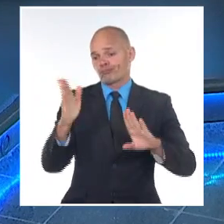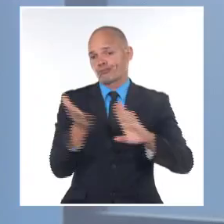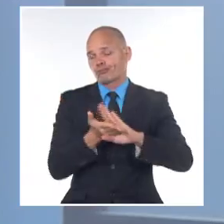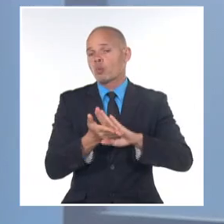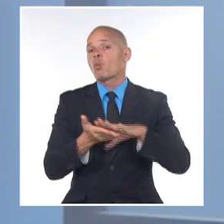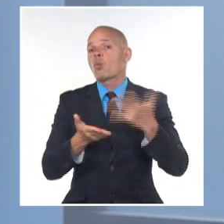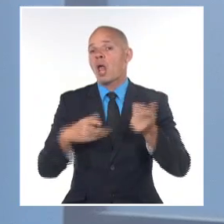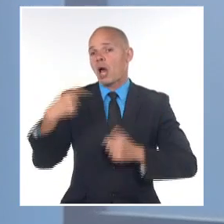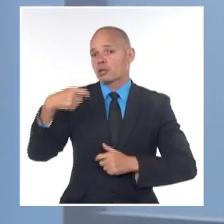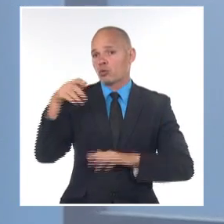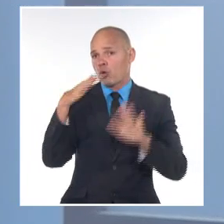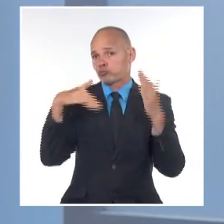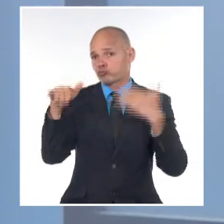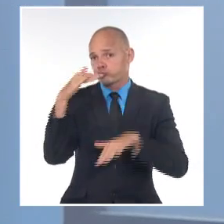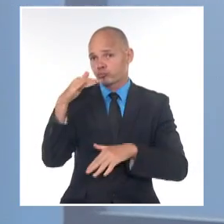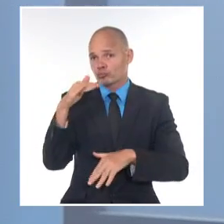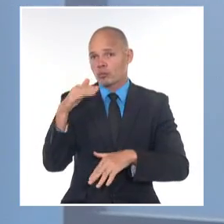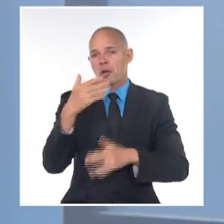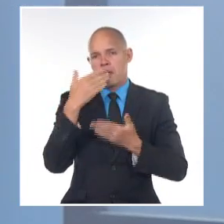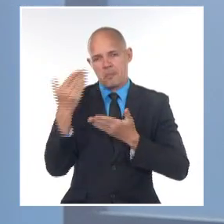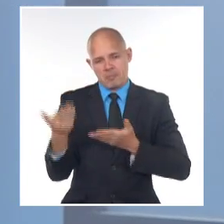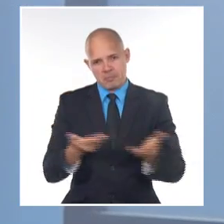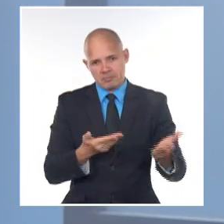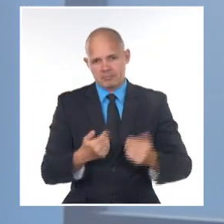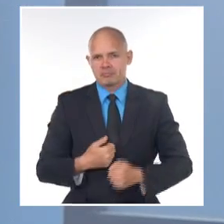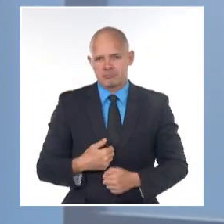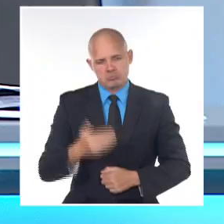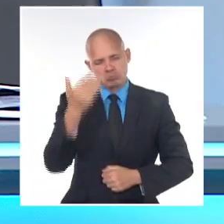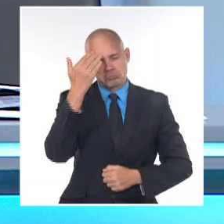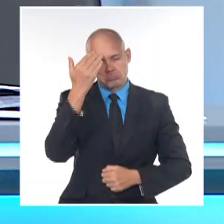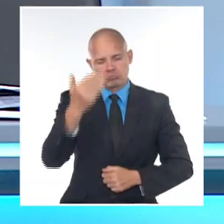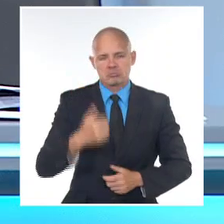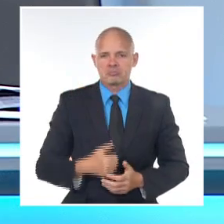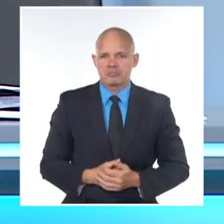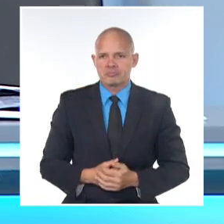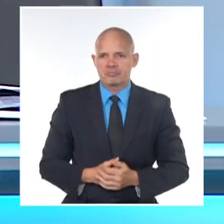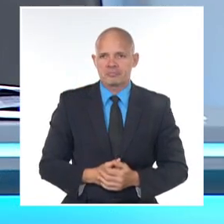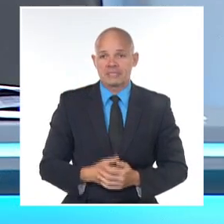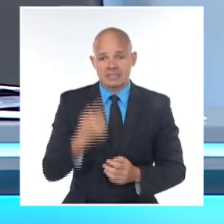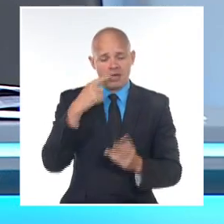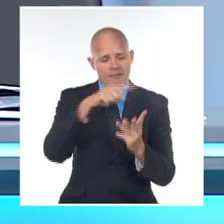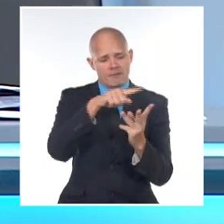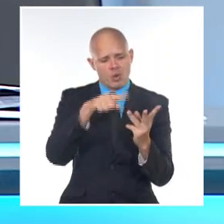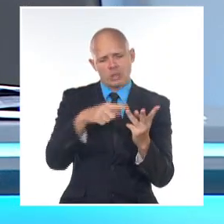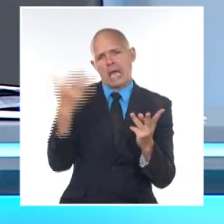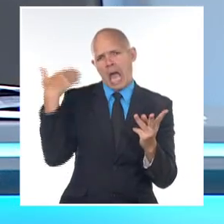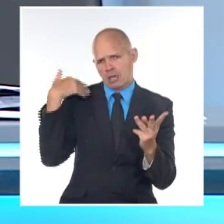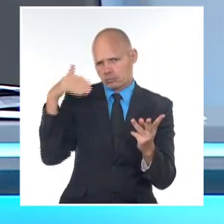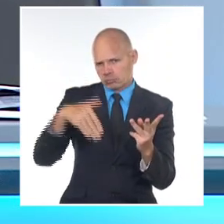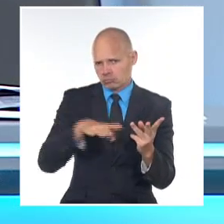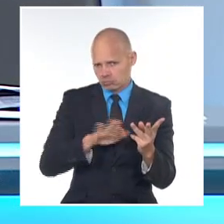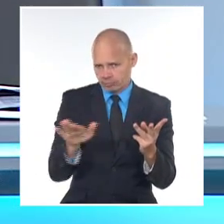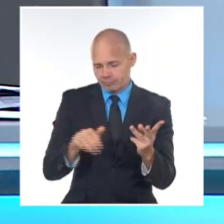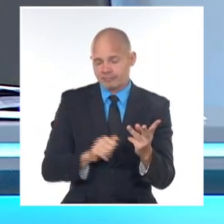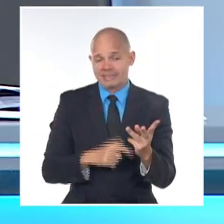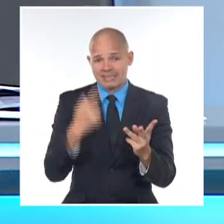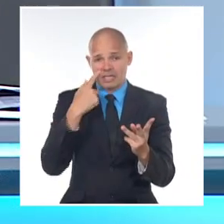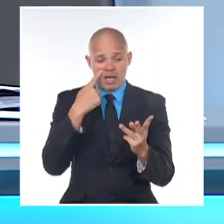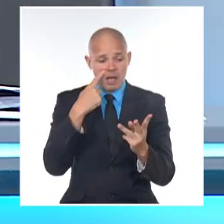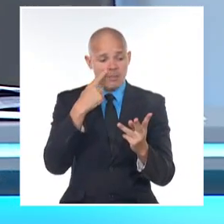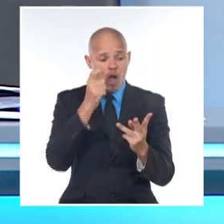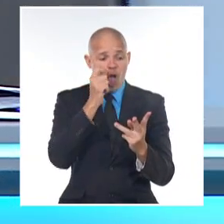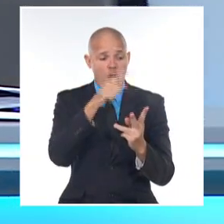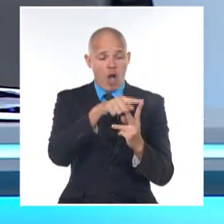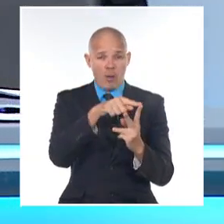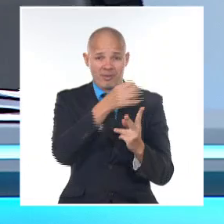Supremo Popular. Magistrado, un gusto que nos acompañe. Gracias, un placer también para mí. No es la primera vez para ninguno. Bueno, de hecho, el coronel y la fiscal estuvieron hace muy poco y